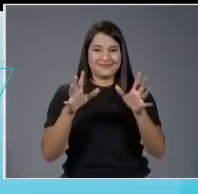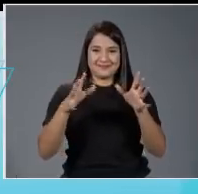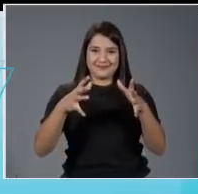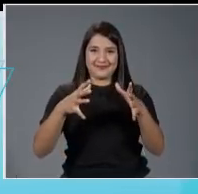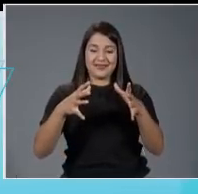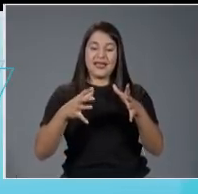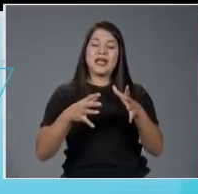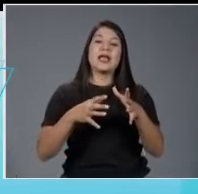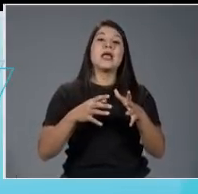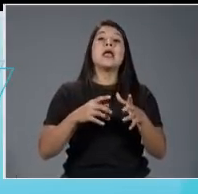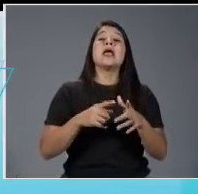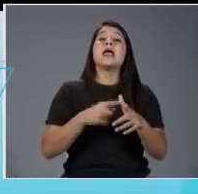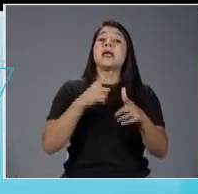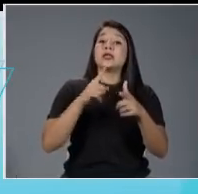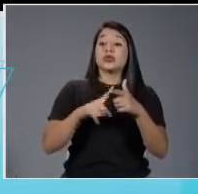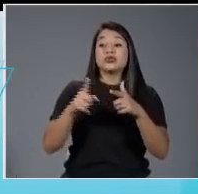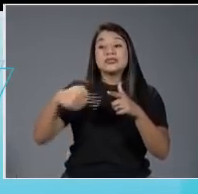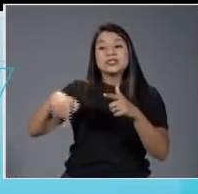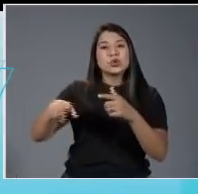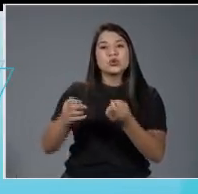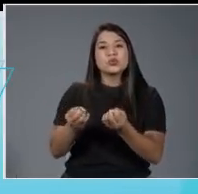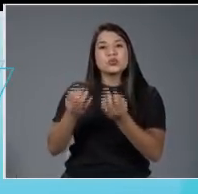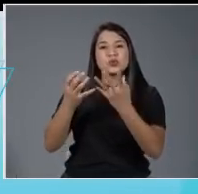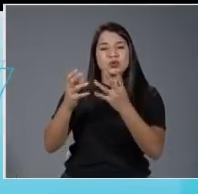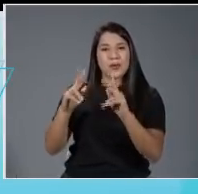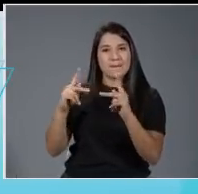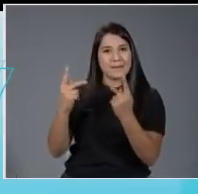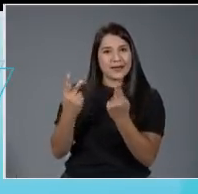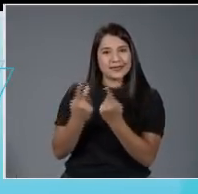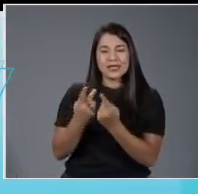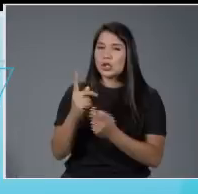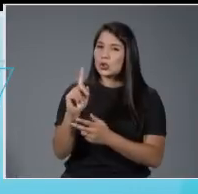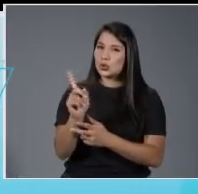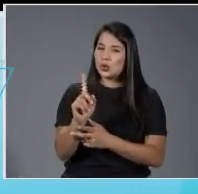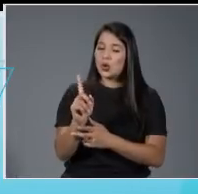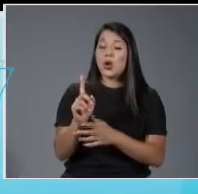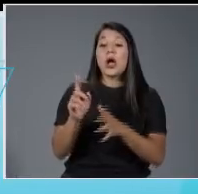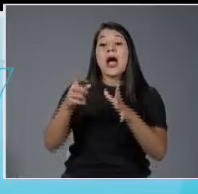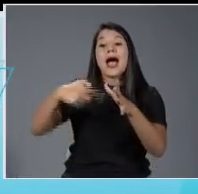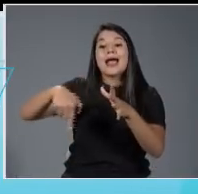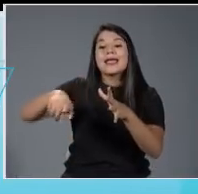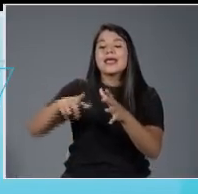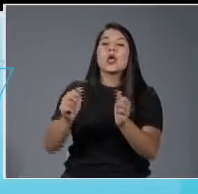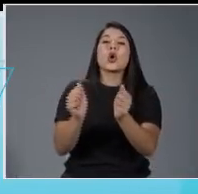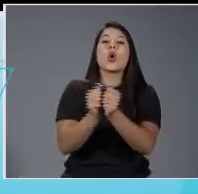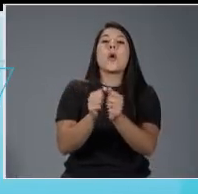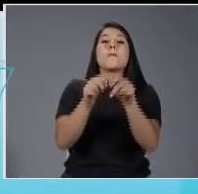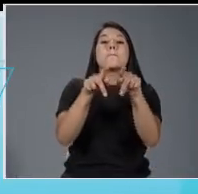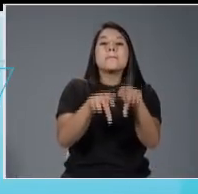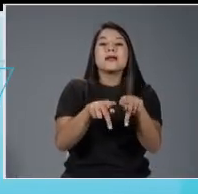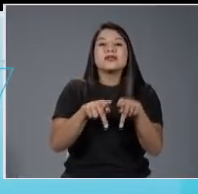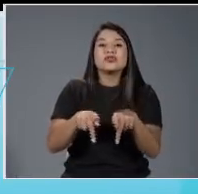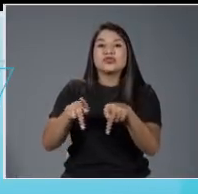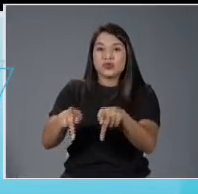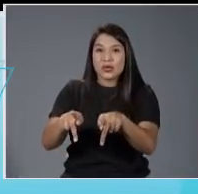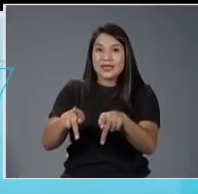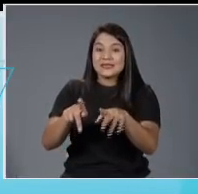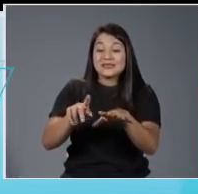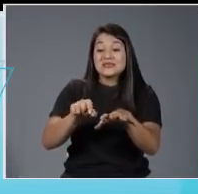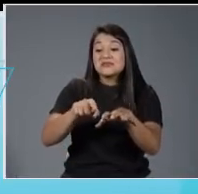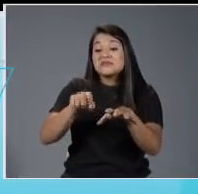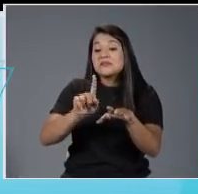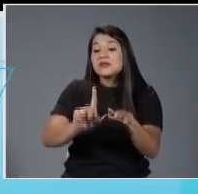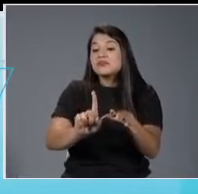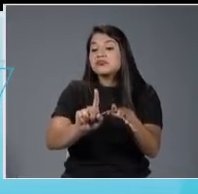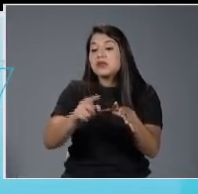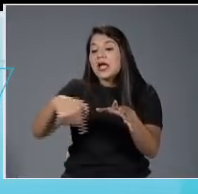que más que un gabinete multipartidista, es un gabinete con personas que pertenecen a diversos partidos políticos, pero que